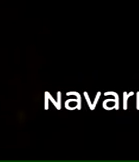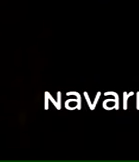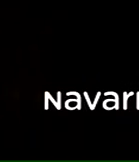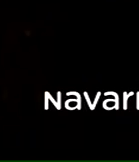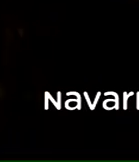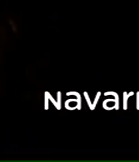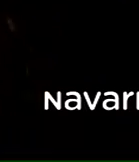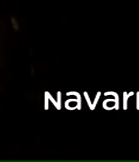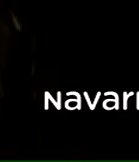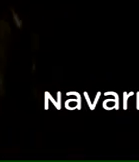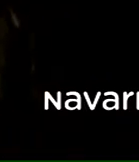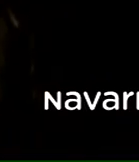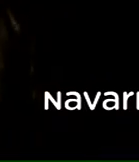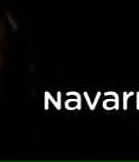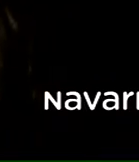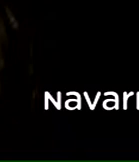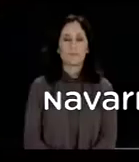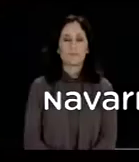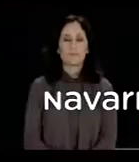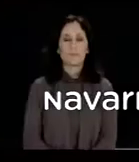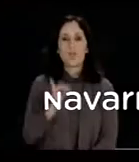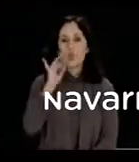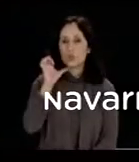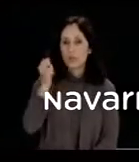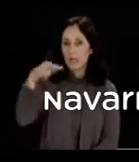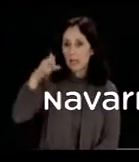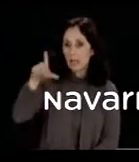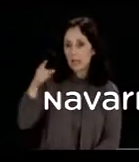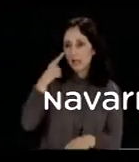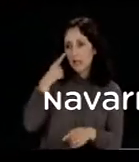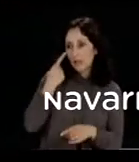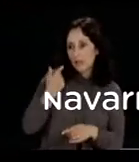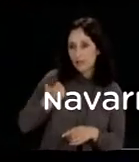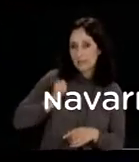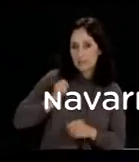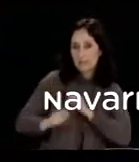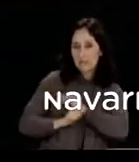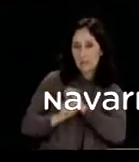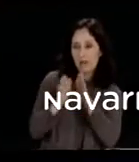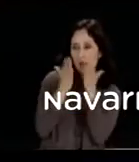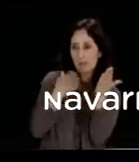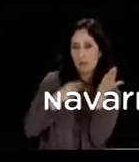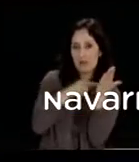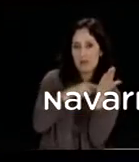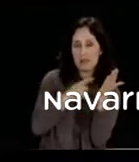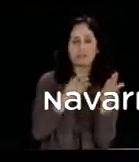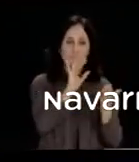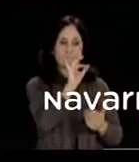José Ángel, con chuletica, ¿ok? Una canción, con chuleta. Vamos a esta canción, a ver dónde estamos por ahí.